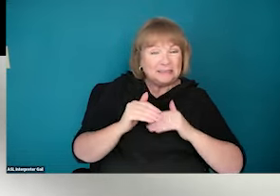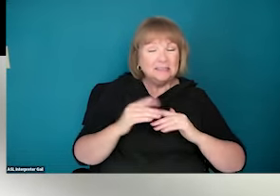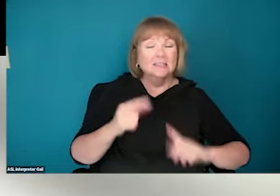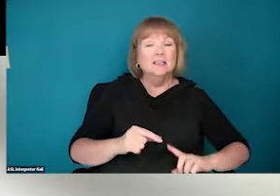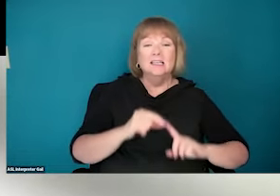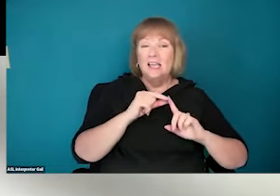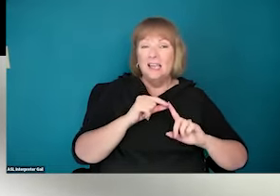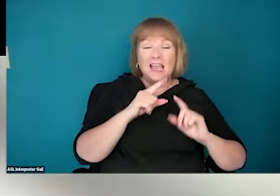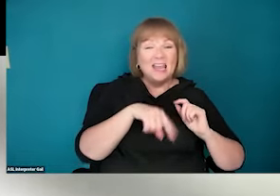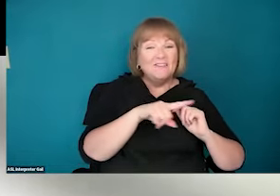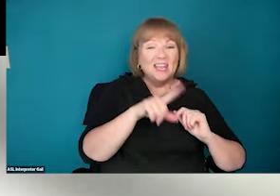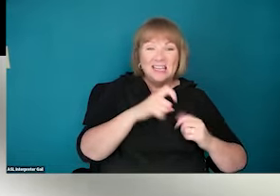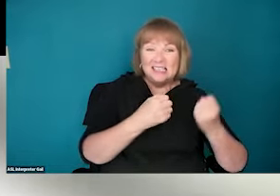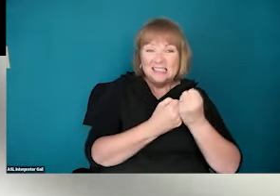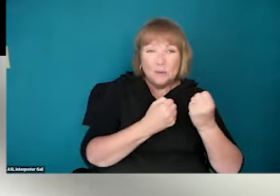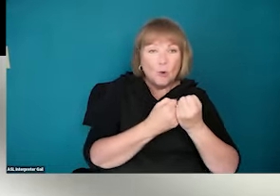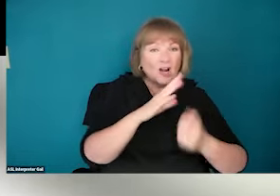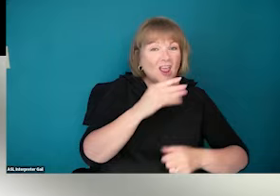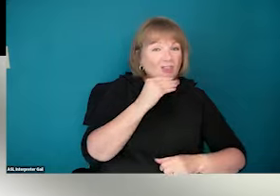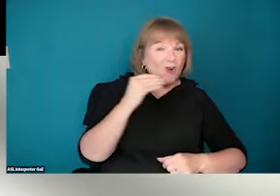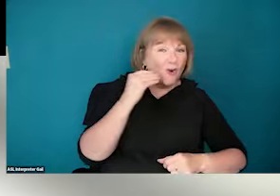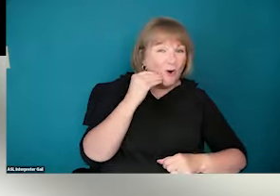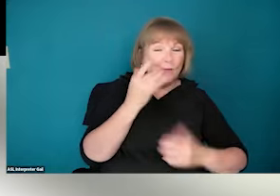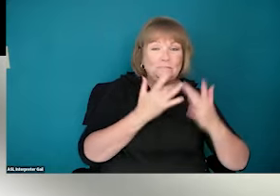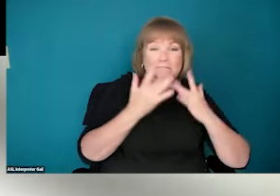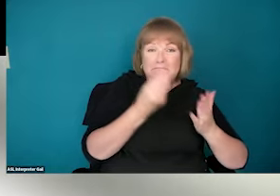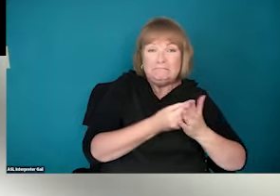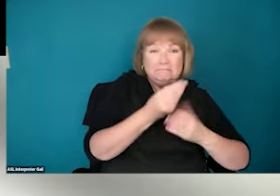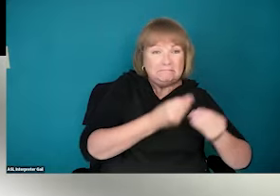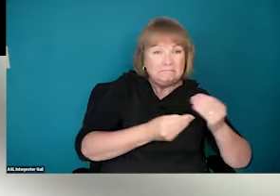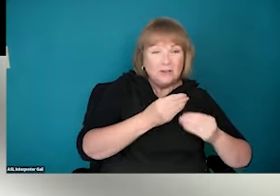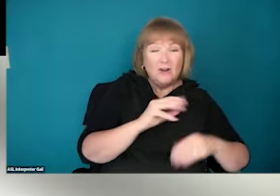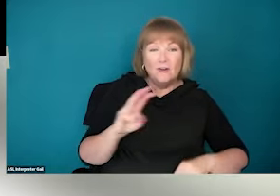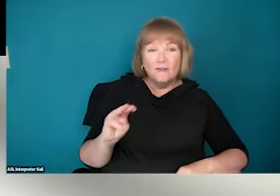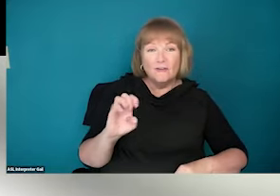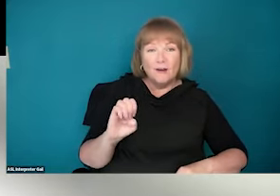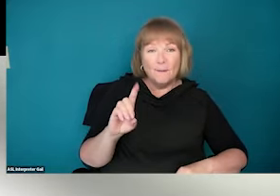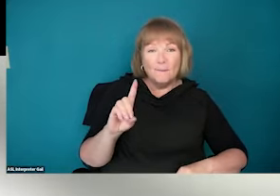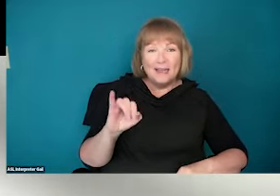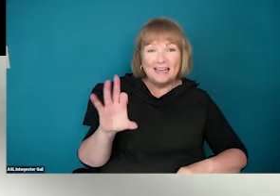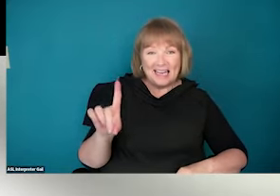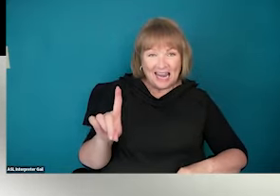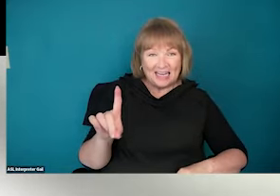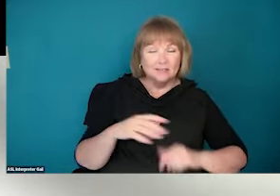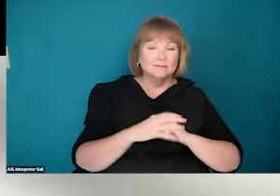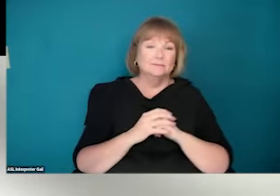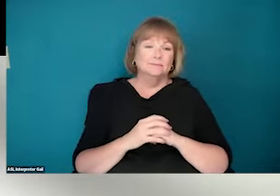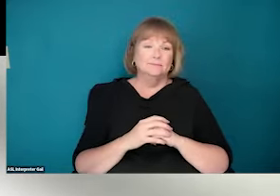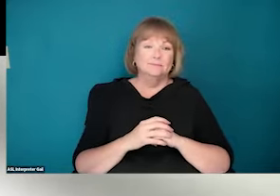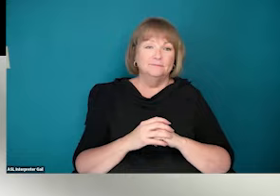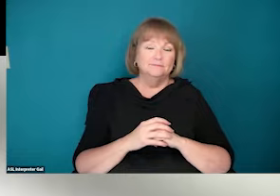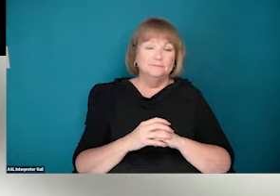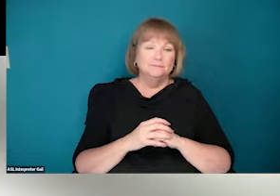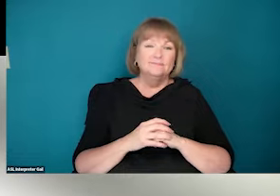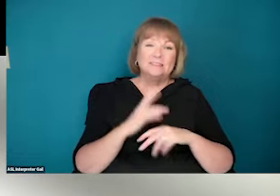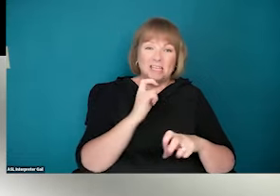personas específicamente con discapacidades profundas, porque pues obviamente sus acceso financiero es muy